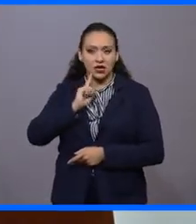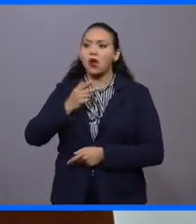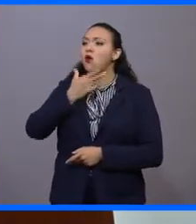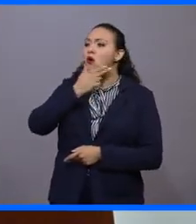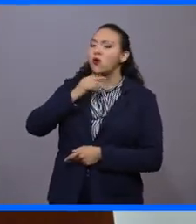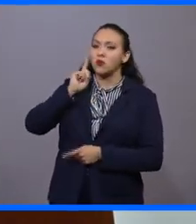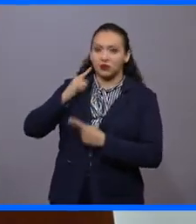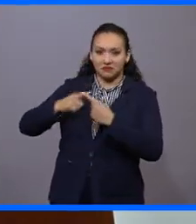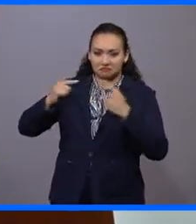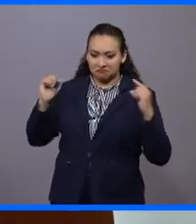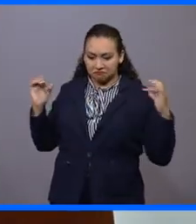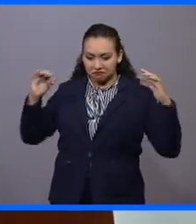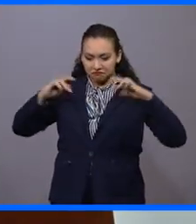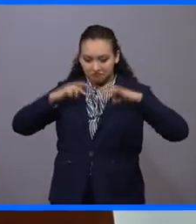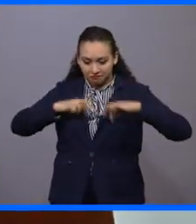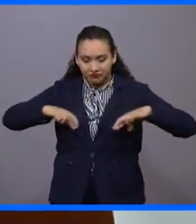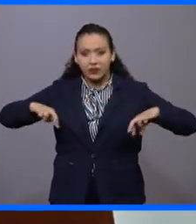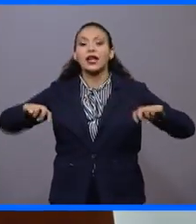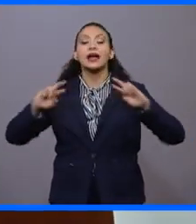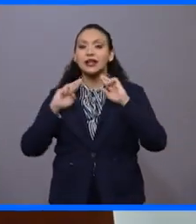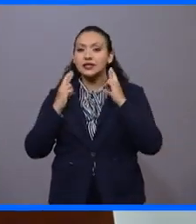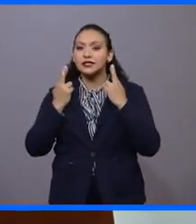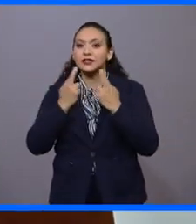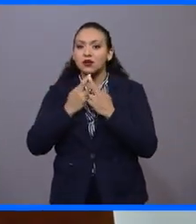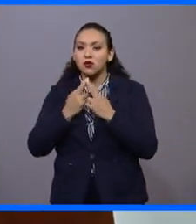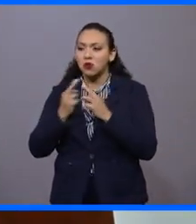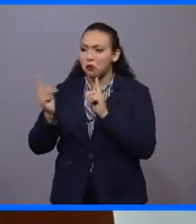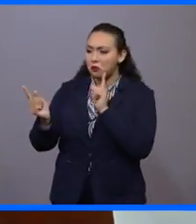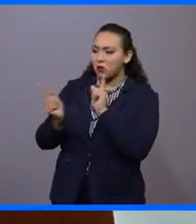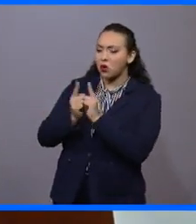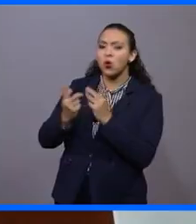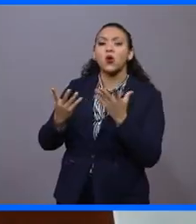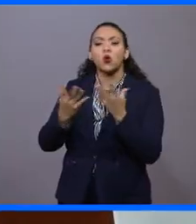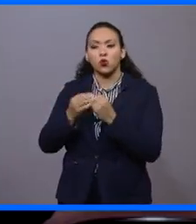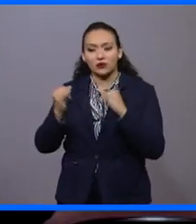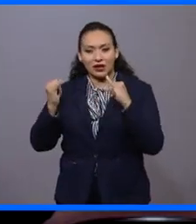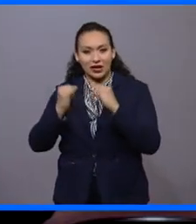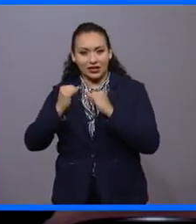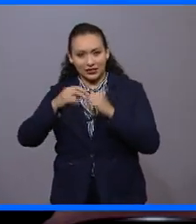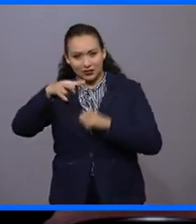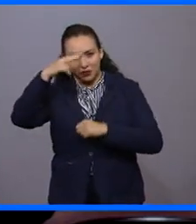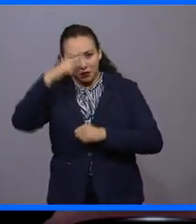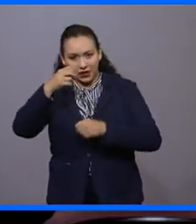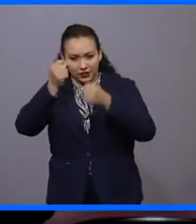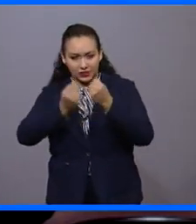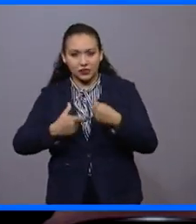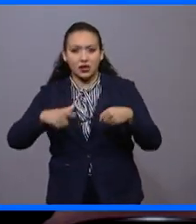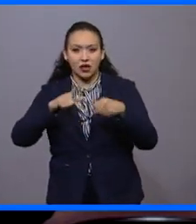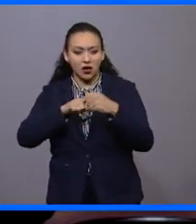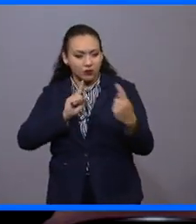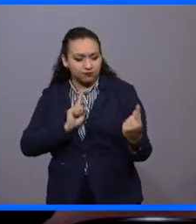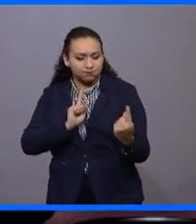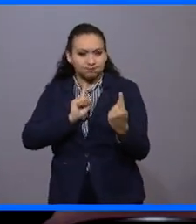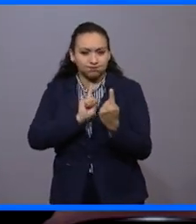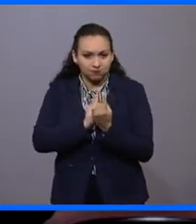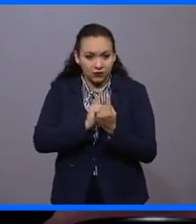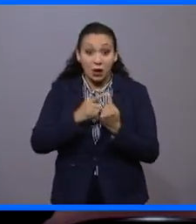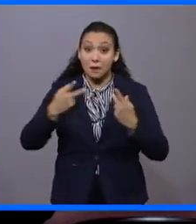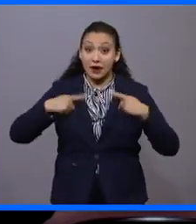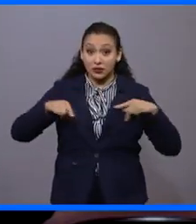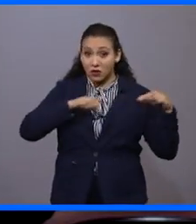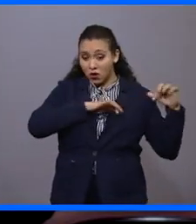un encuentro con jubilados precisamente del Instituto Mexicano del Seguro Social. Creo que el